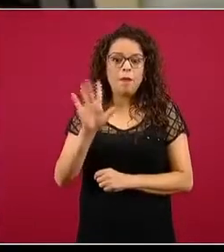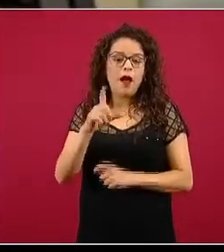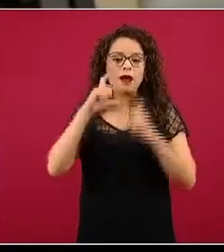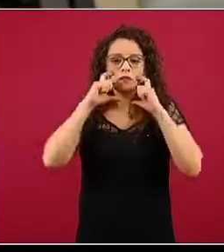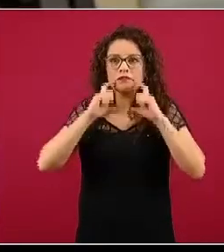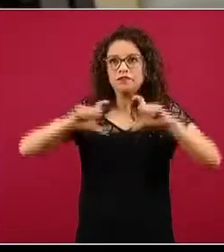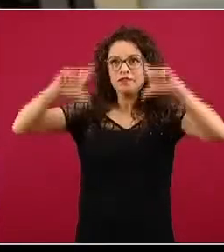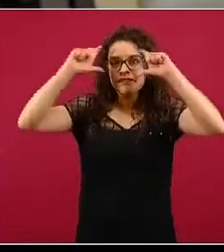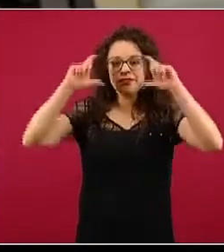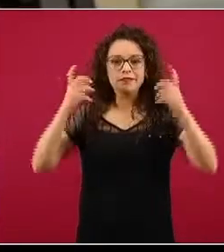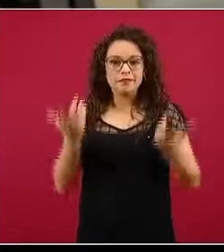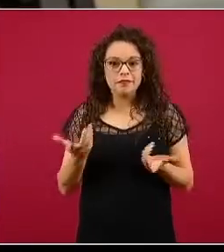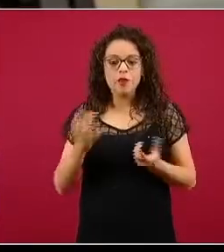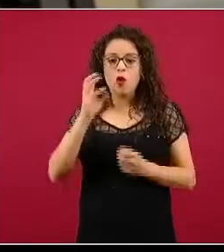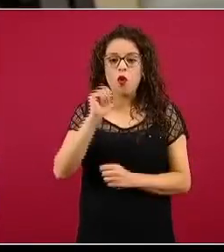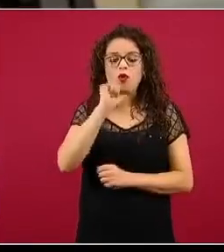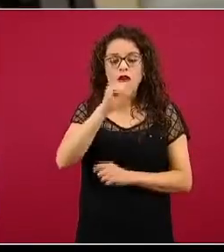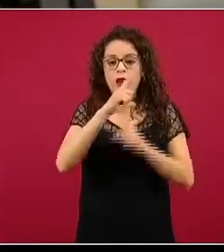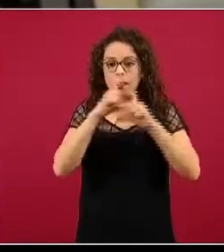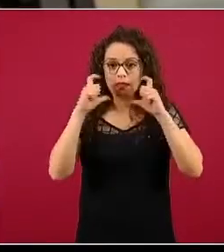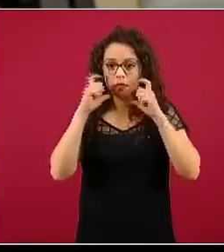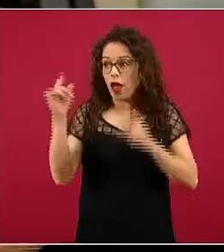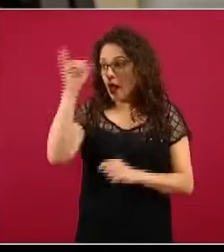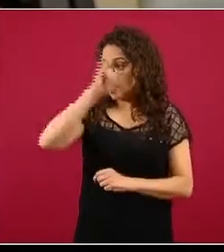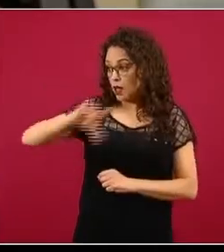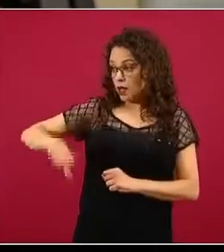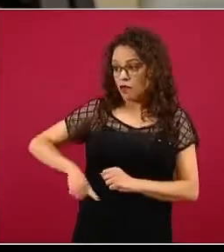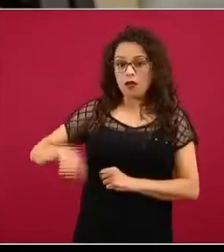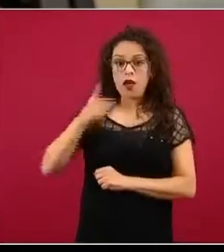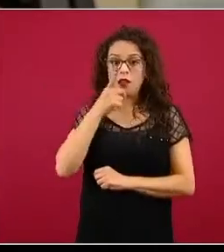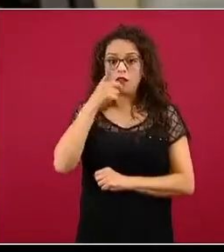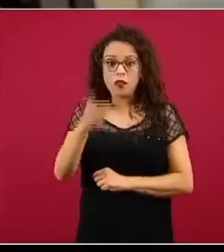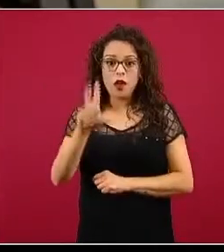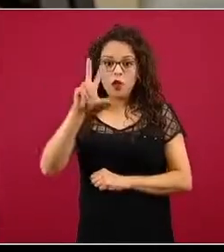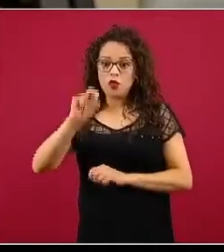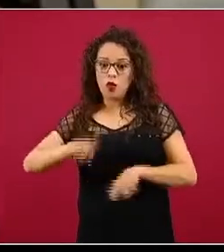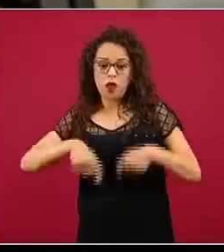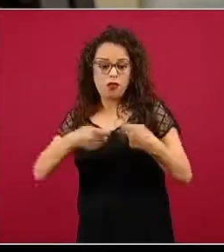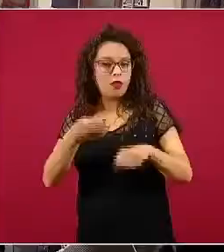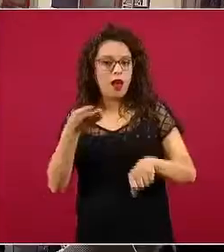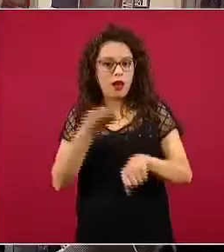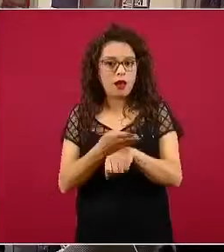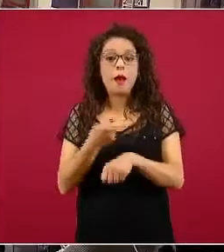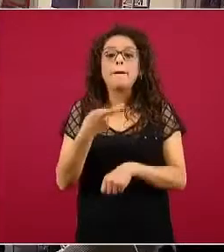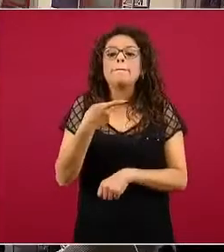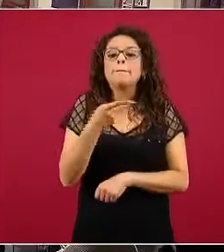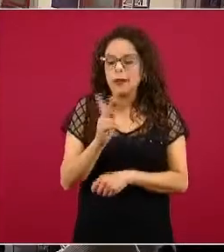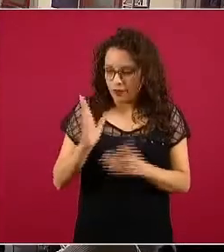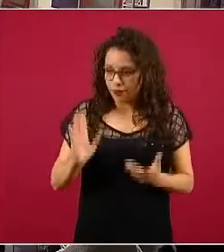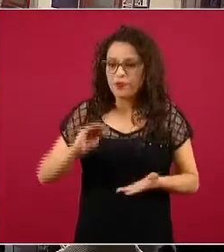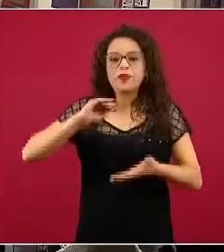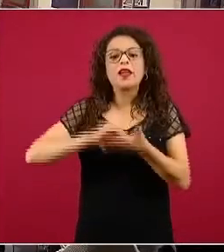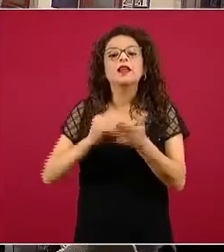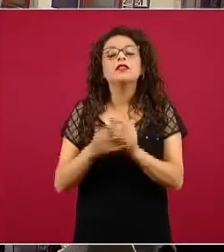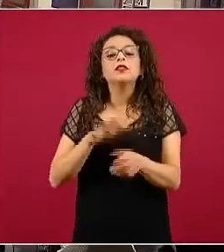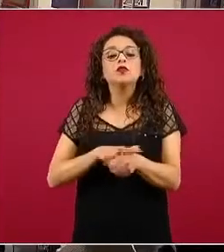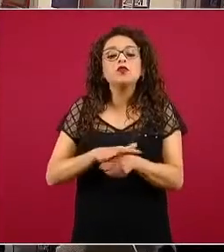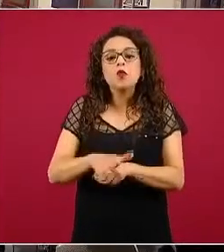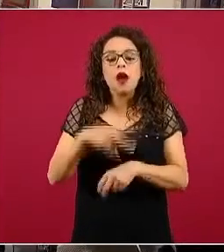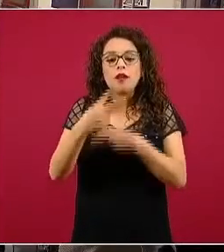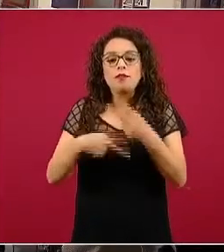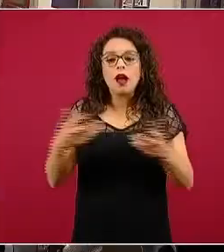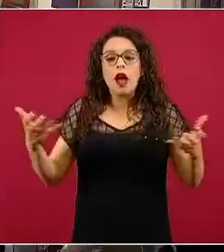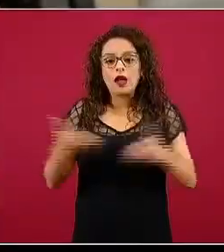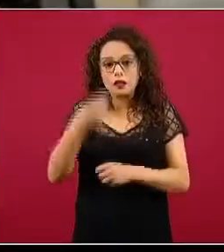la jefa de gobierno ha dicho muchas veces que no se van a utilizar medidas coercitivas, pero ¿qué estrategias va a implementar, en este caso el